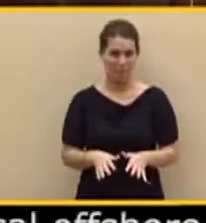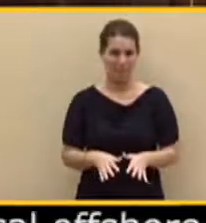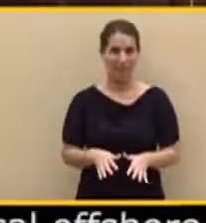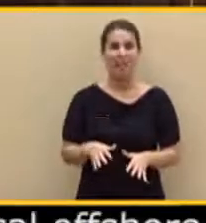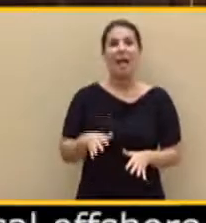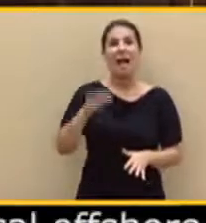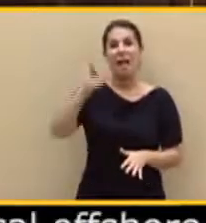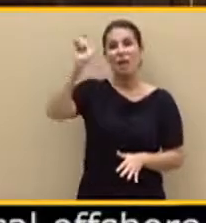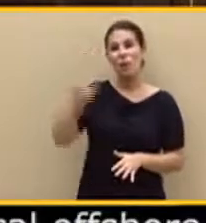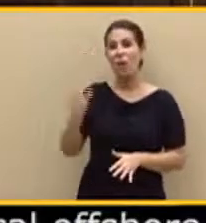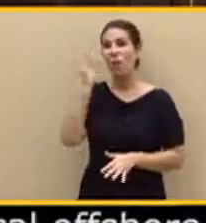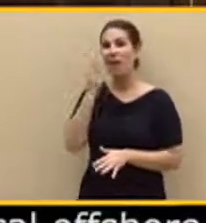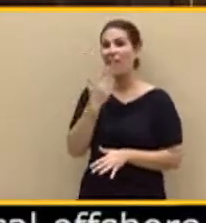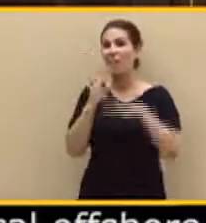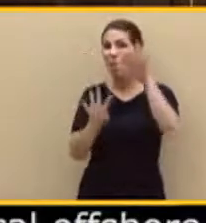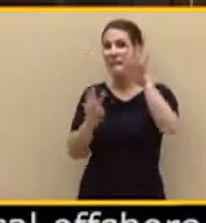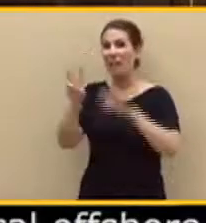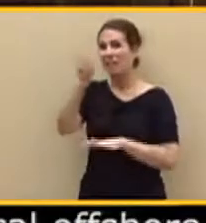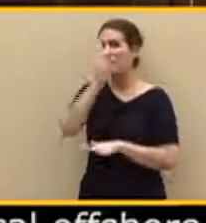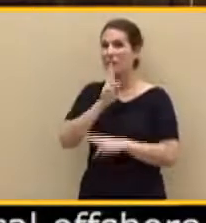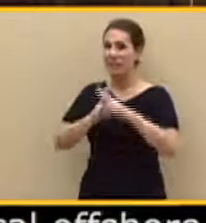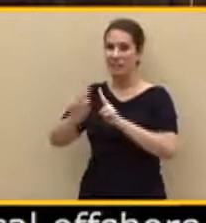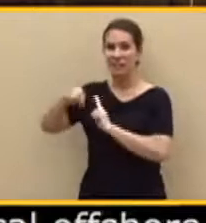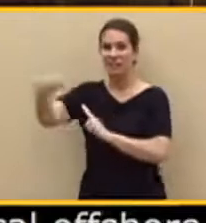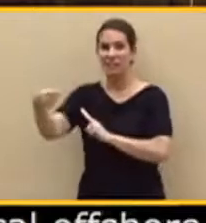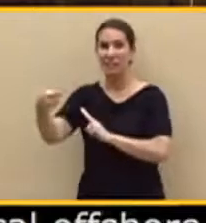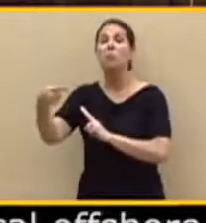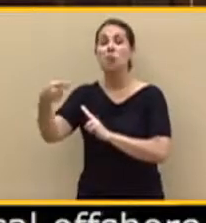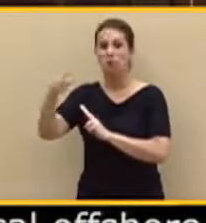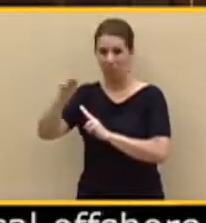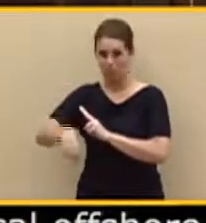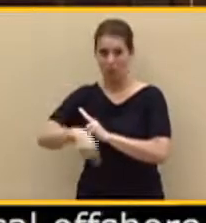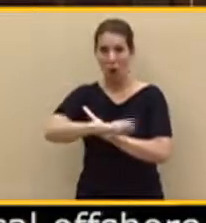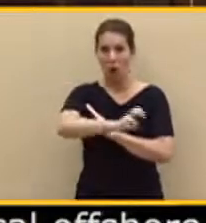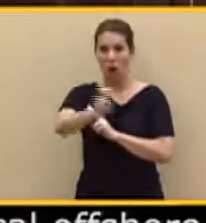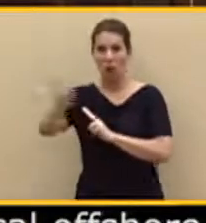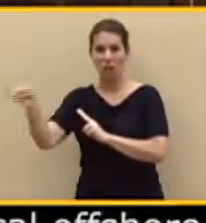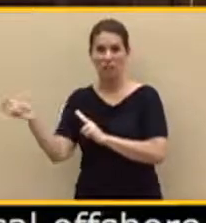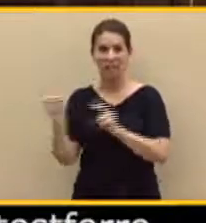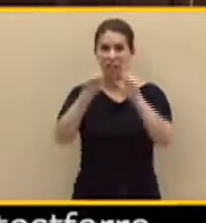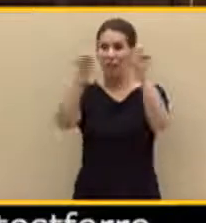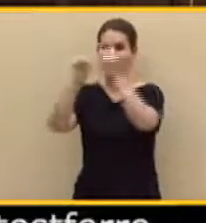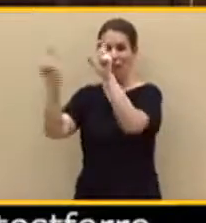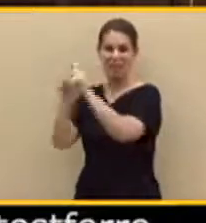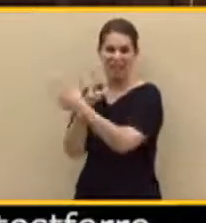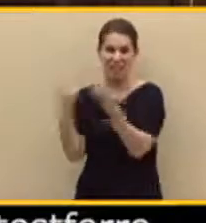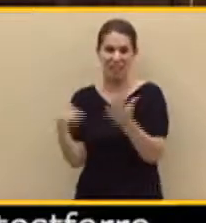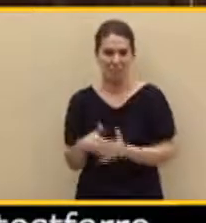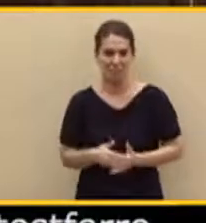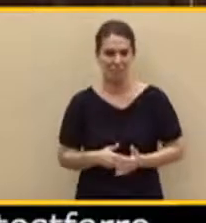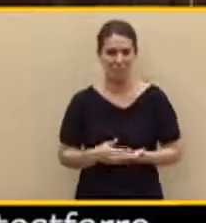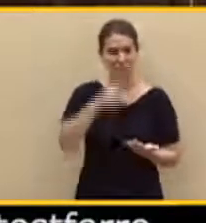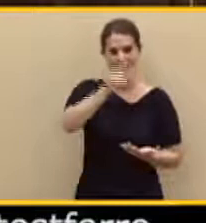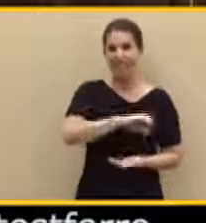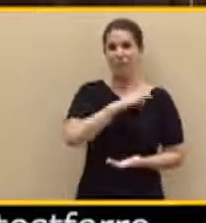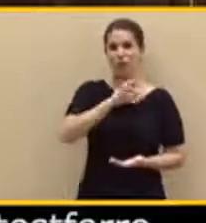de 93 años que figura en más de 17.000 sociedades. A imagen y semejanza del ministro offshore Soria, su defensa de Mois